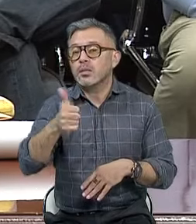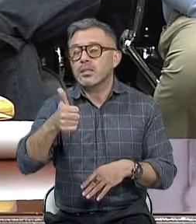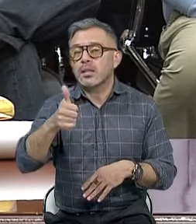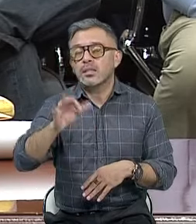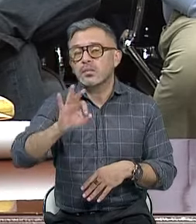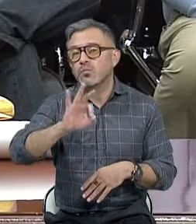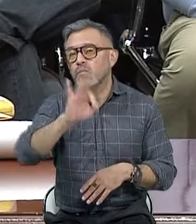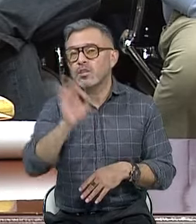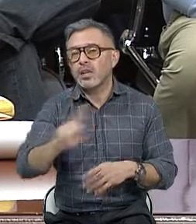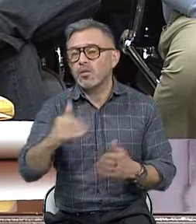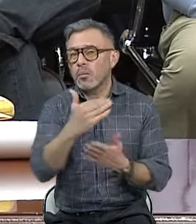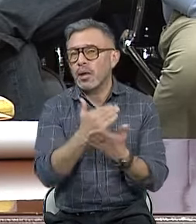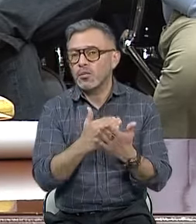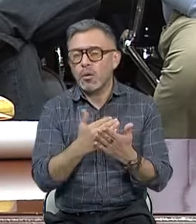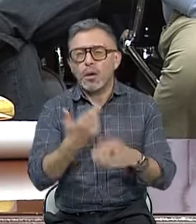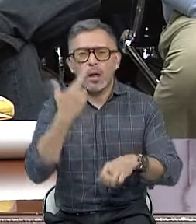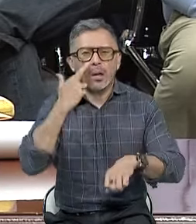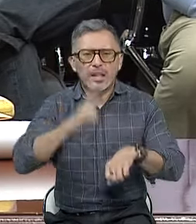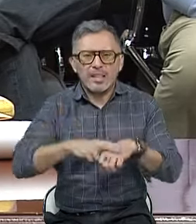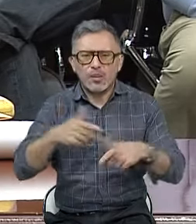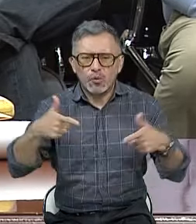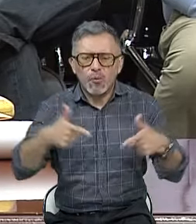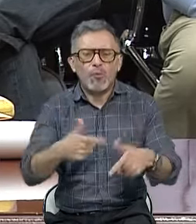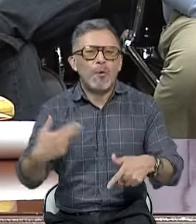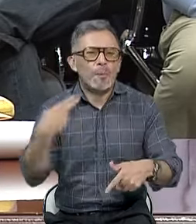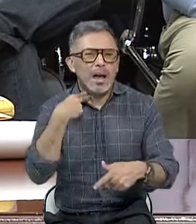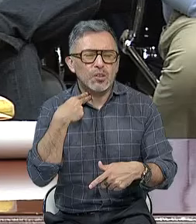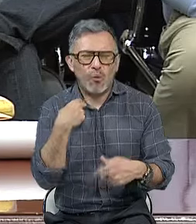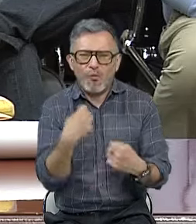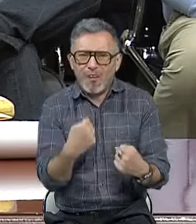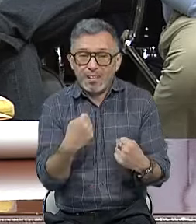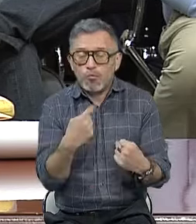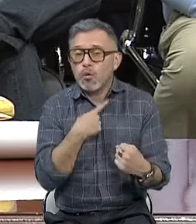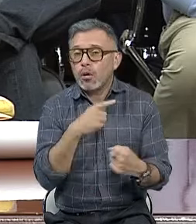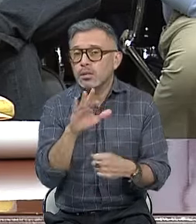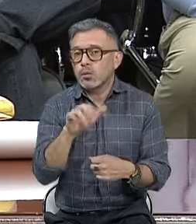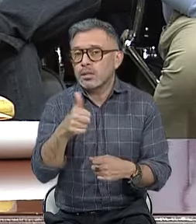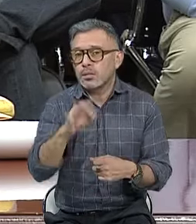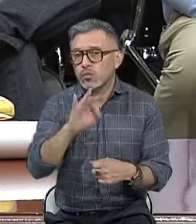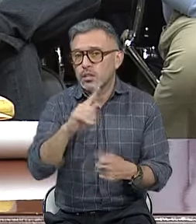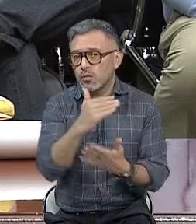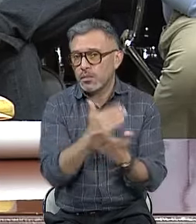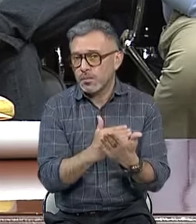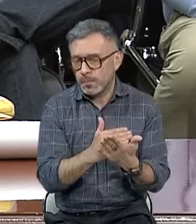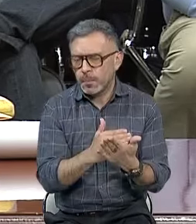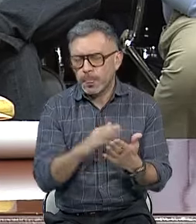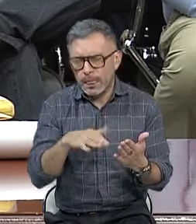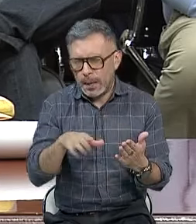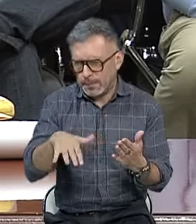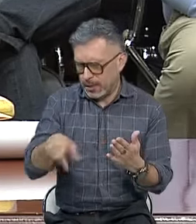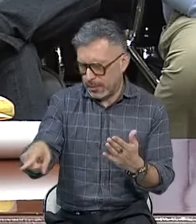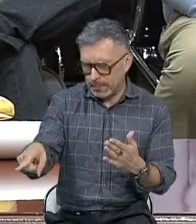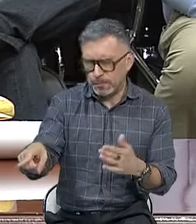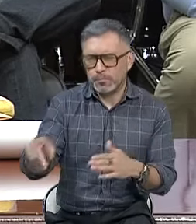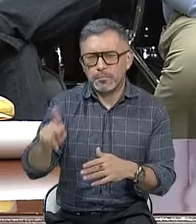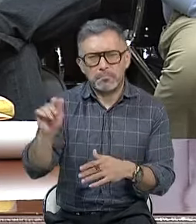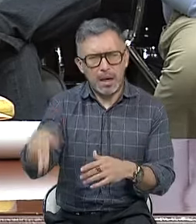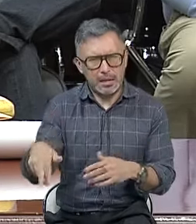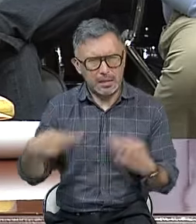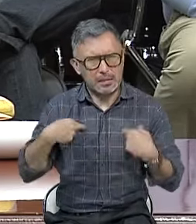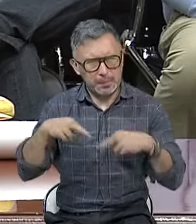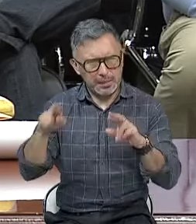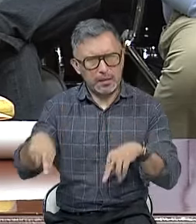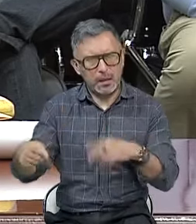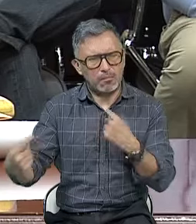delitos de alto impacto quiero no dejar pasar lo de Alexandra que comentaba el representante de Acción